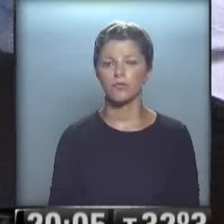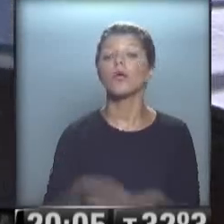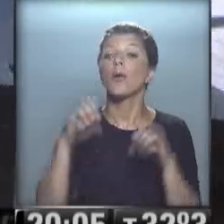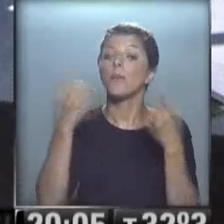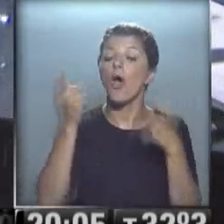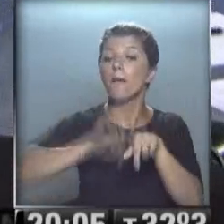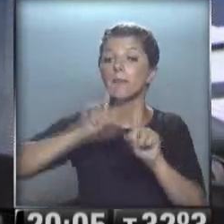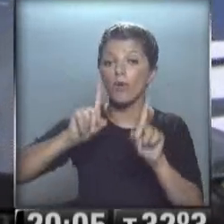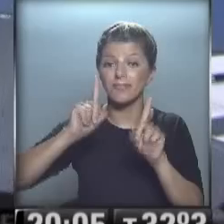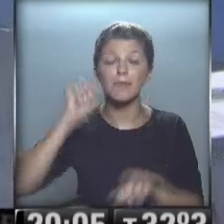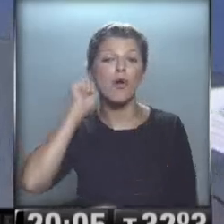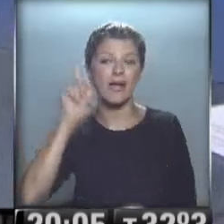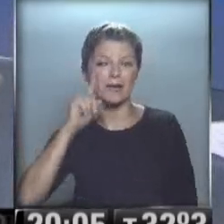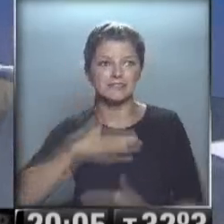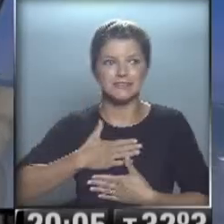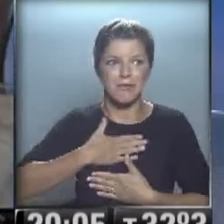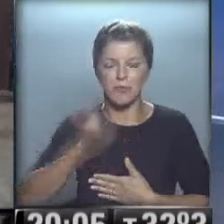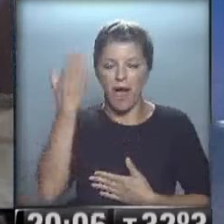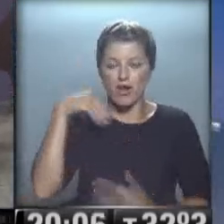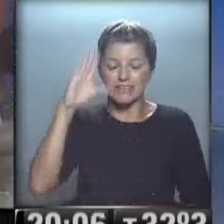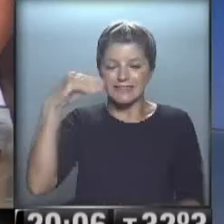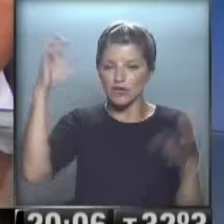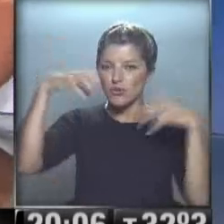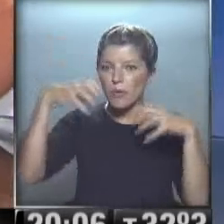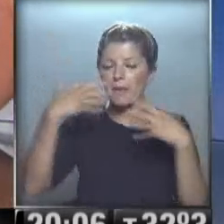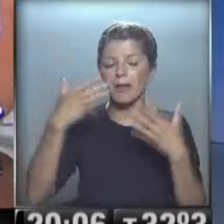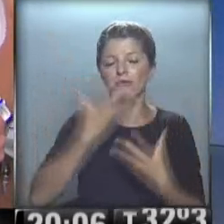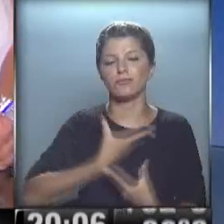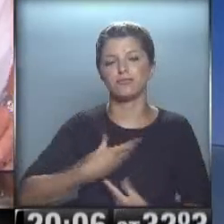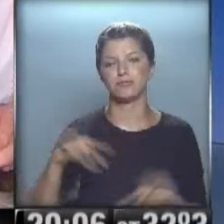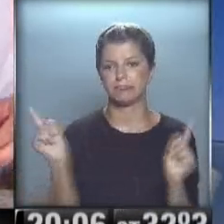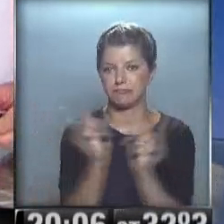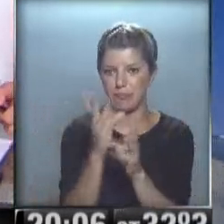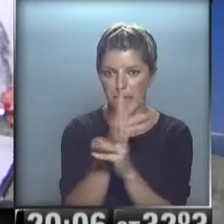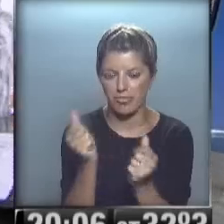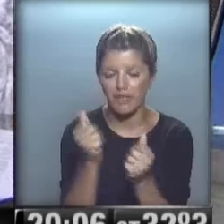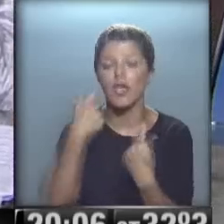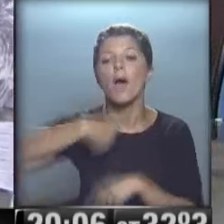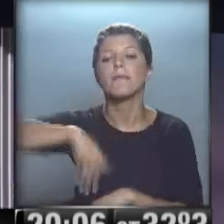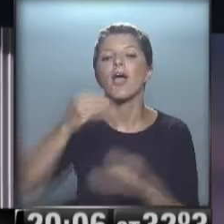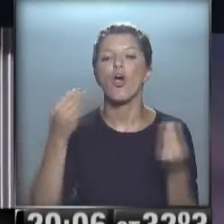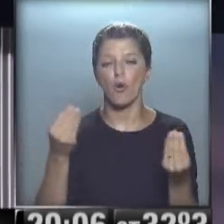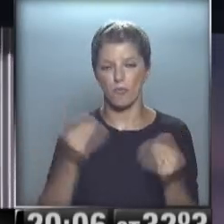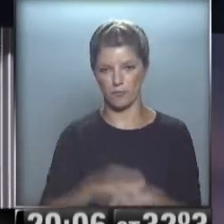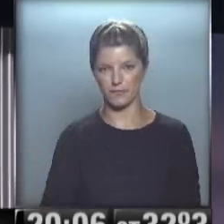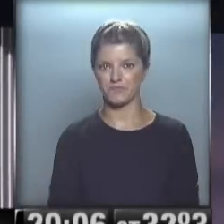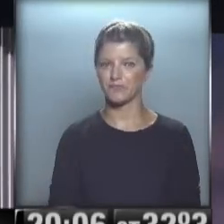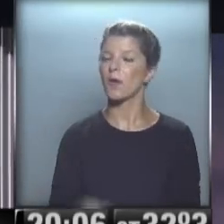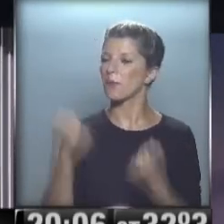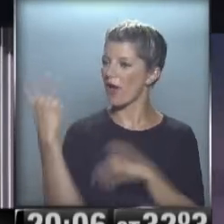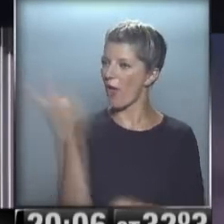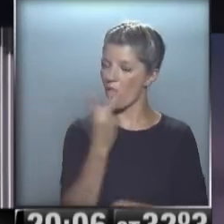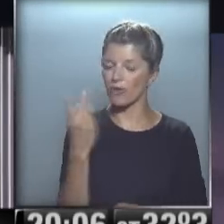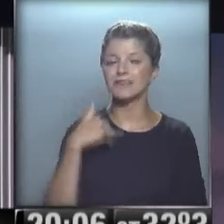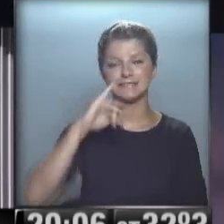Bueno, y mientras tanto, Gaby, nos ilusionamos con la lluvia de anoche, pero el alivio duró poco. ¿Qué va a pasar con el tiempo en las próximas horas? ¿Qué tal, Patricia, Pablo? Y sí,